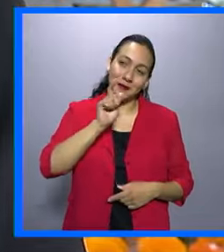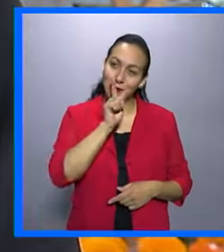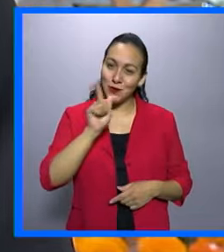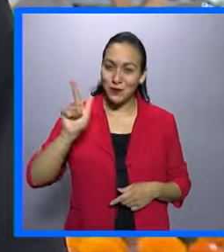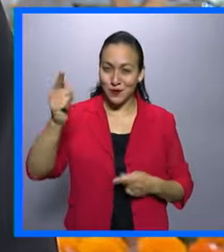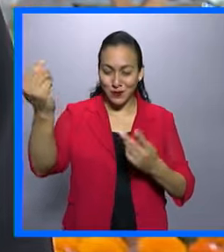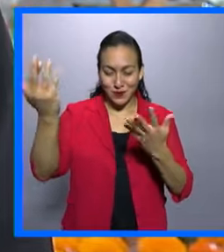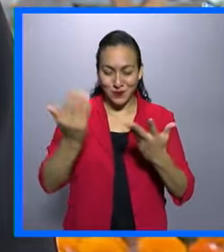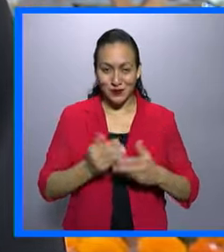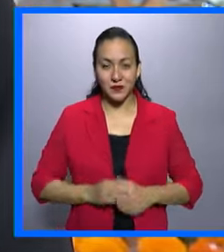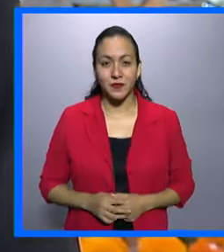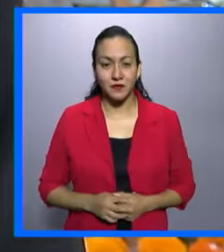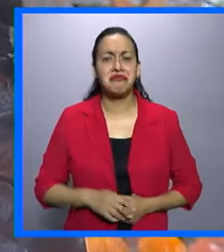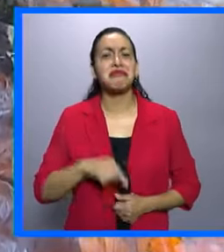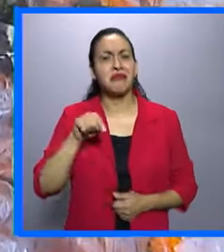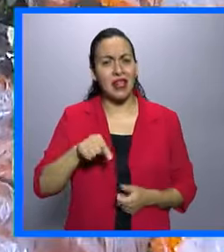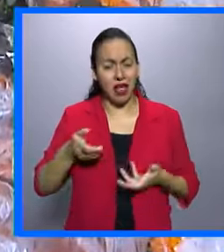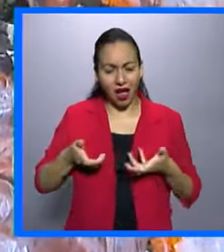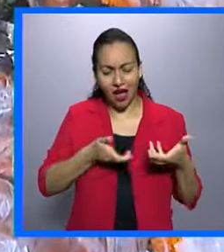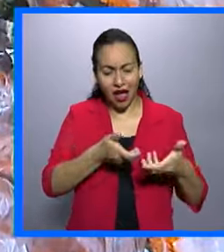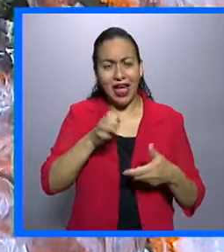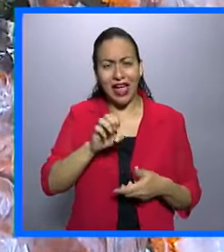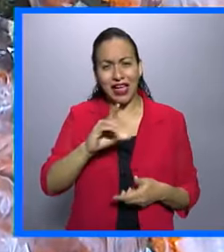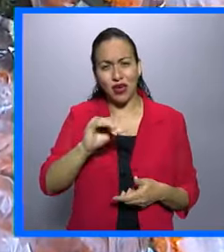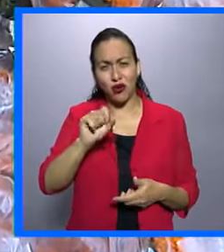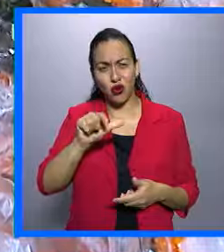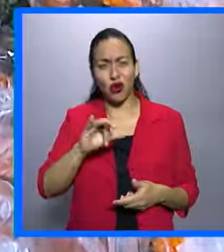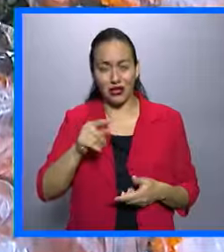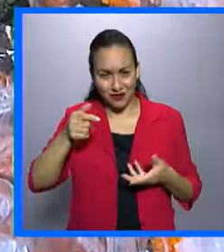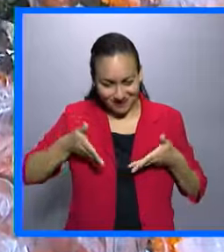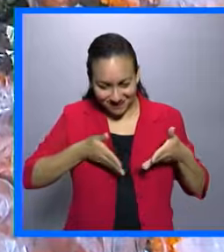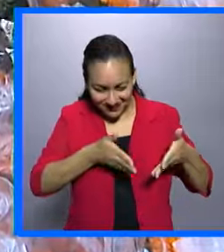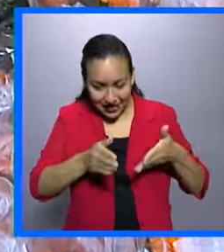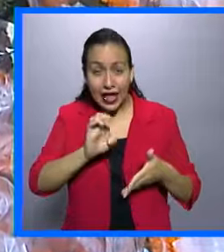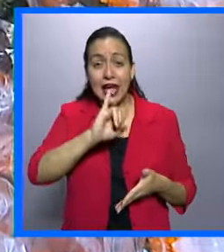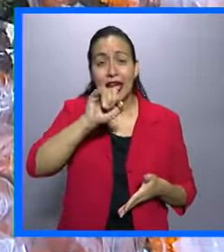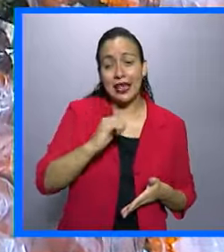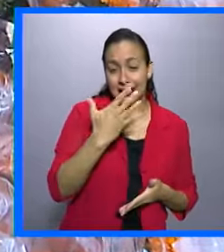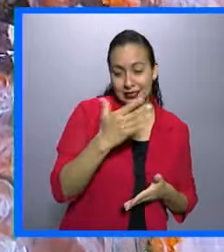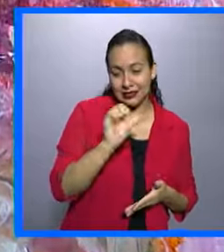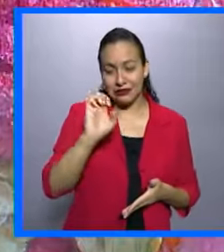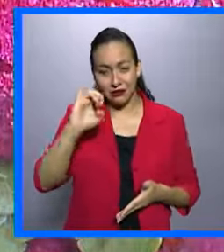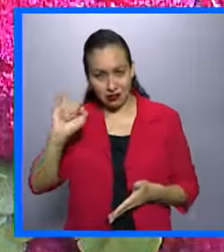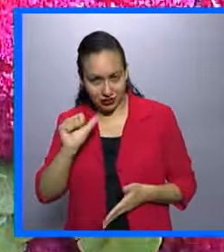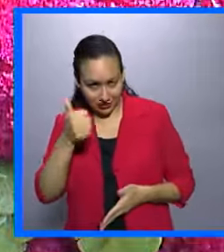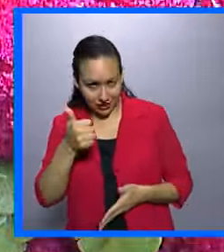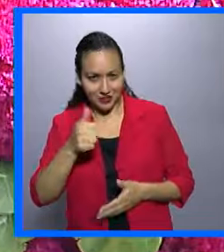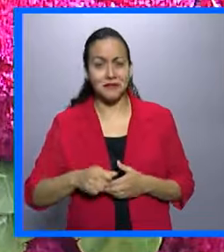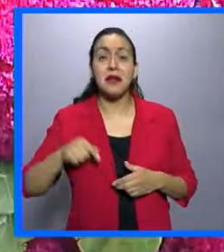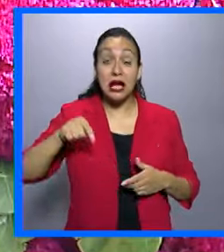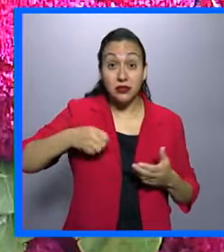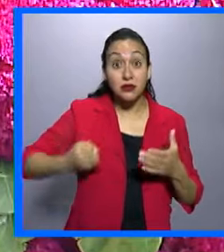Actualmente se encuentra en el corredor ecológico, en la periferia de la Central de Abastos, entre Eje 5 y Eje 6. Este lugar es nuevo, hubo una